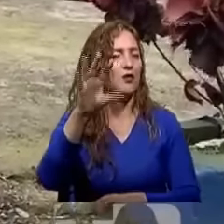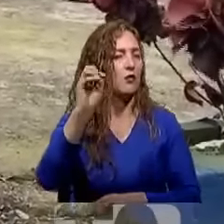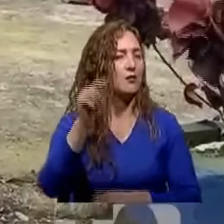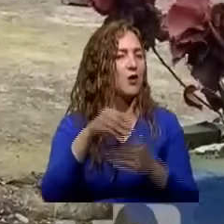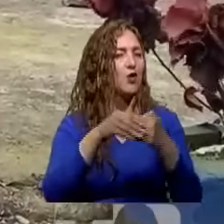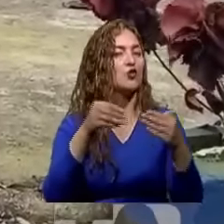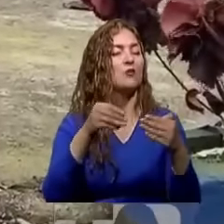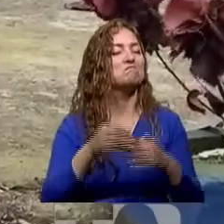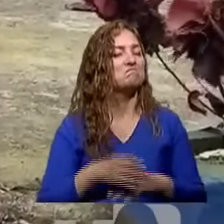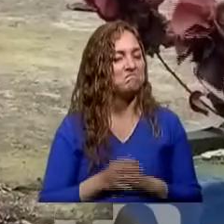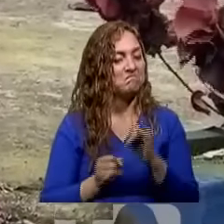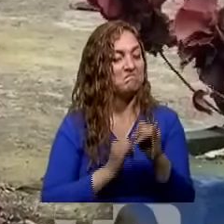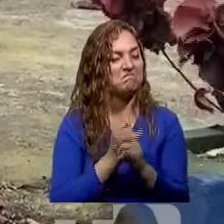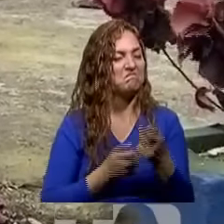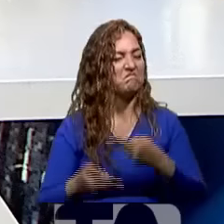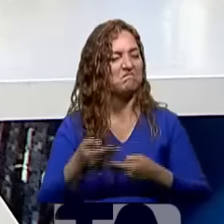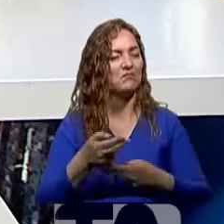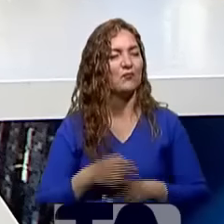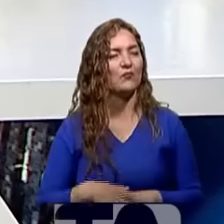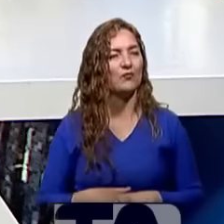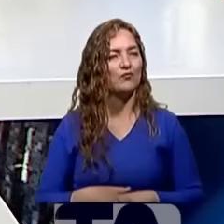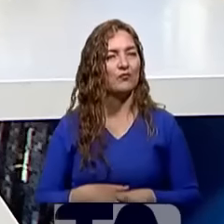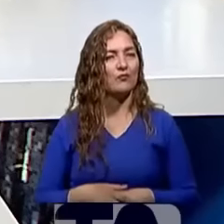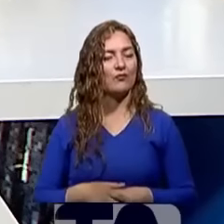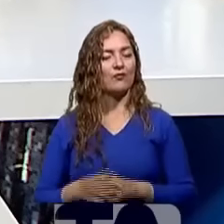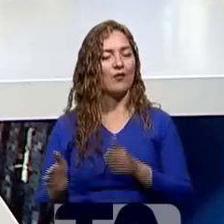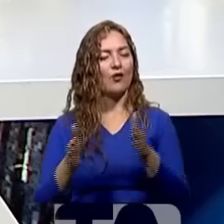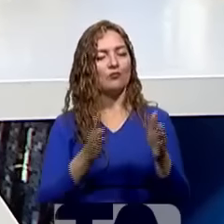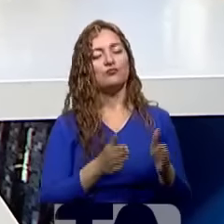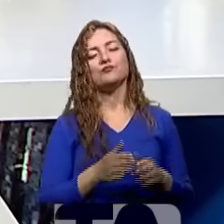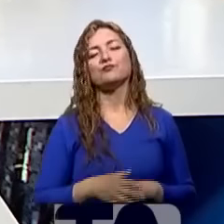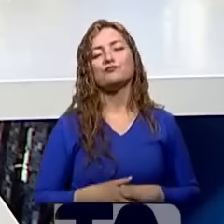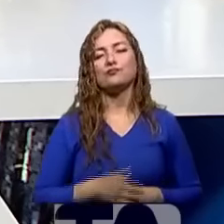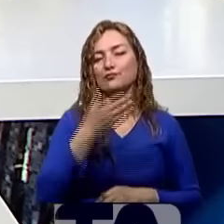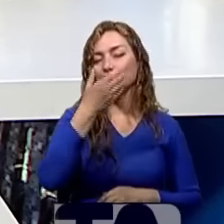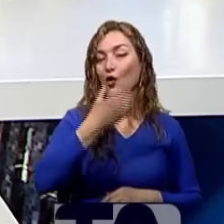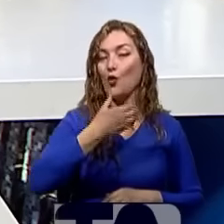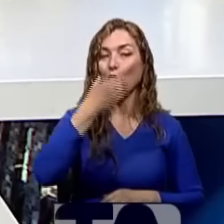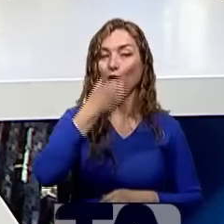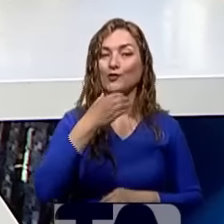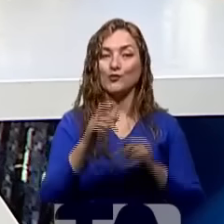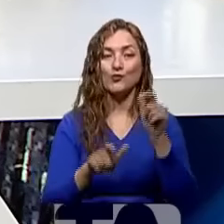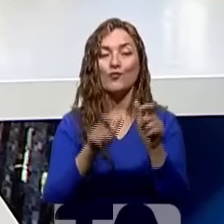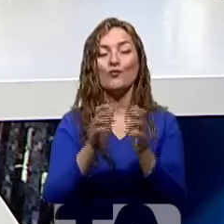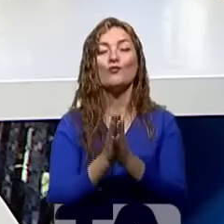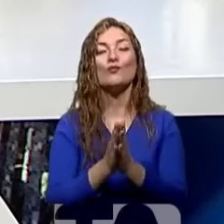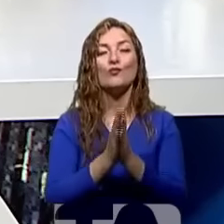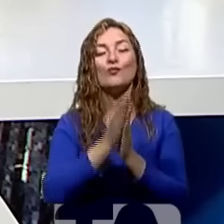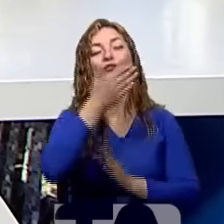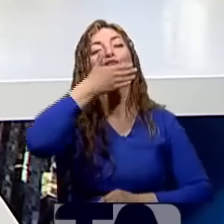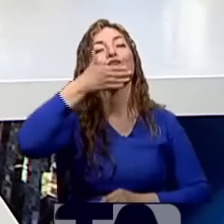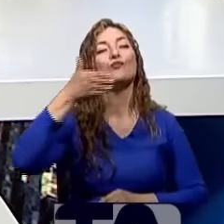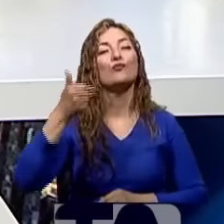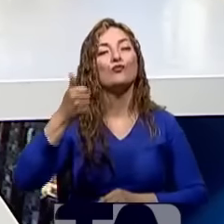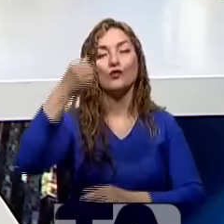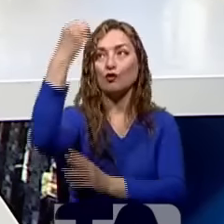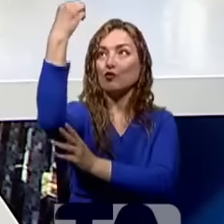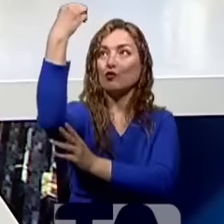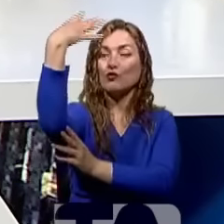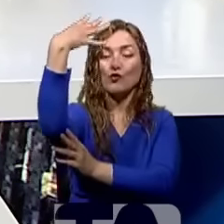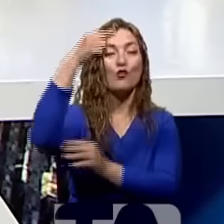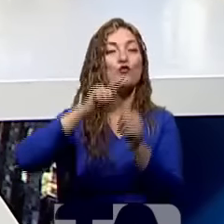$3.750.000 en el mercado internacional. Y nos vamos hacia Ambato, donde los ciudadanos solicitan mejorar la iluminación de